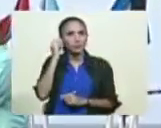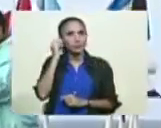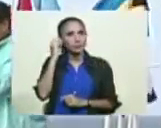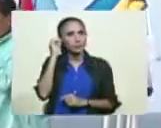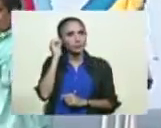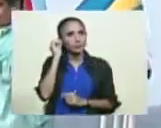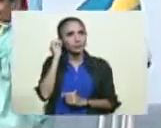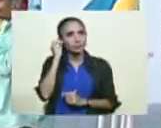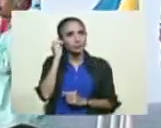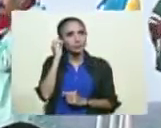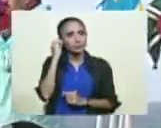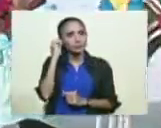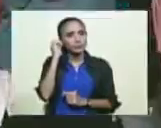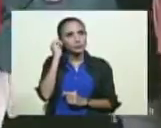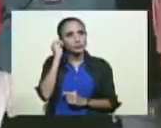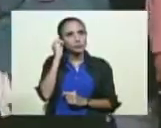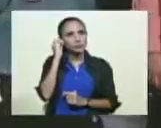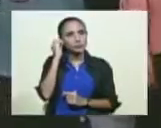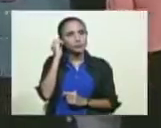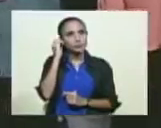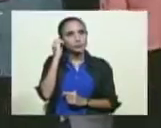nuestro pueblo.